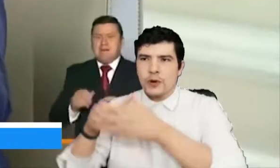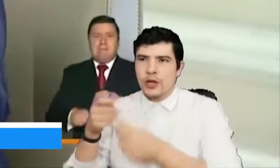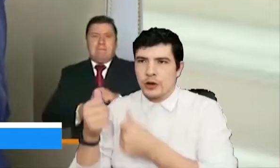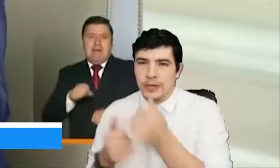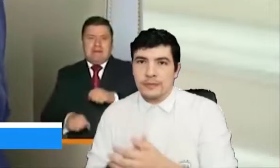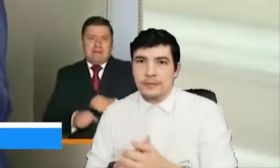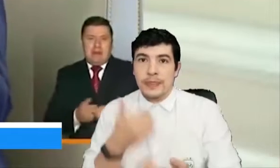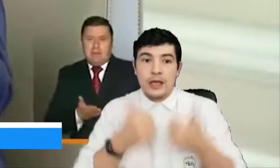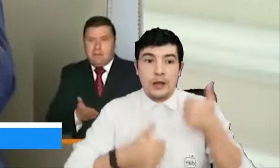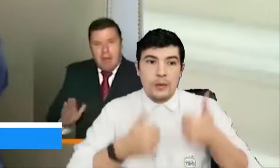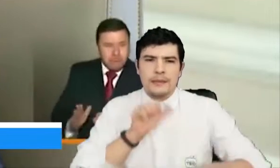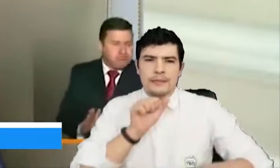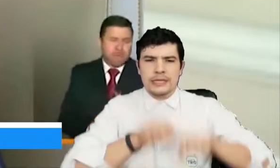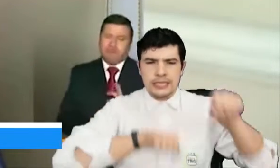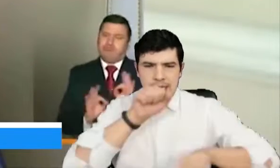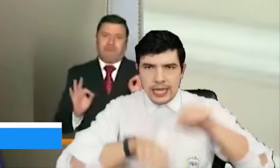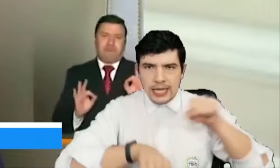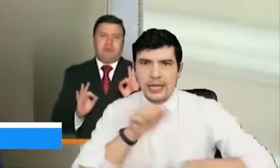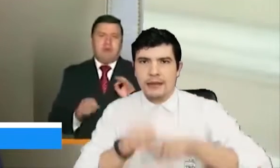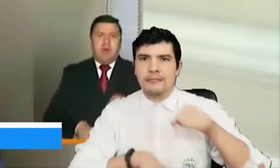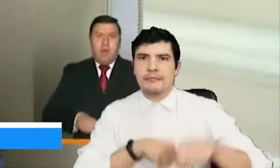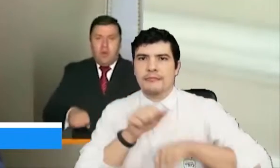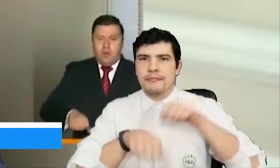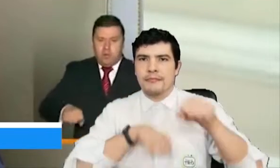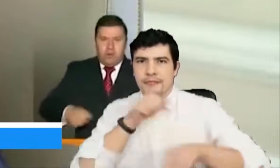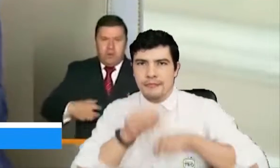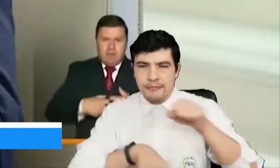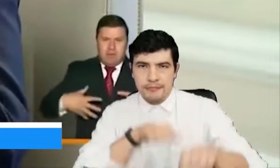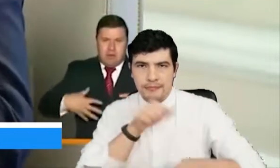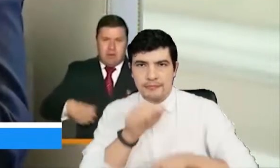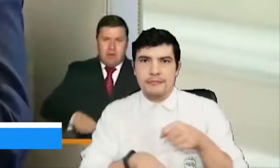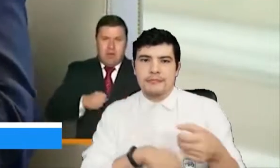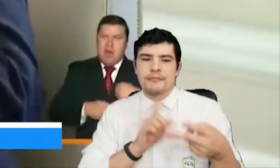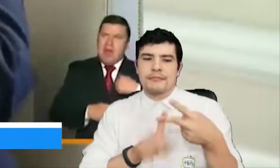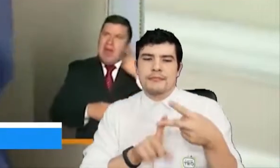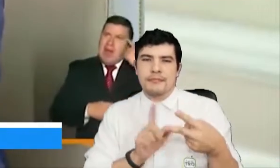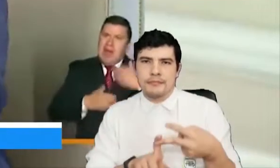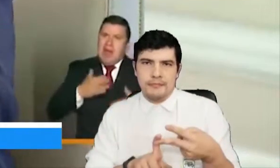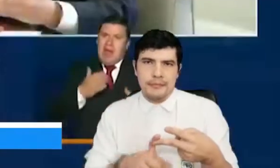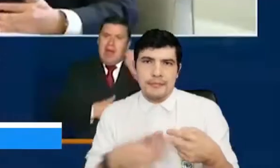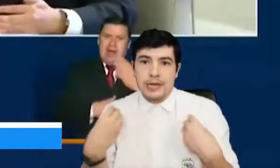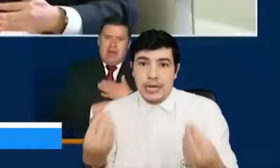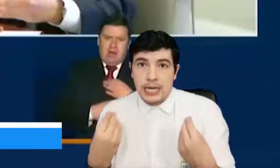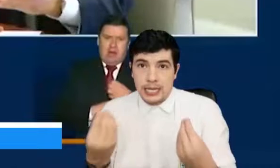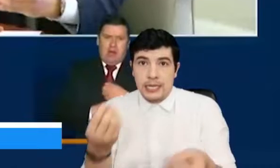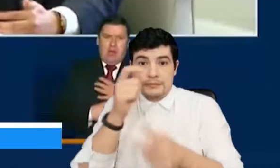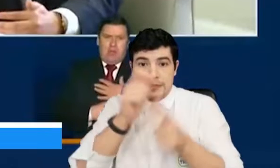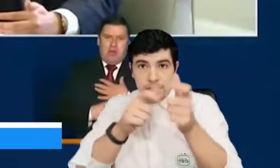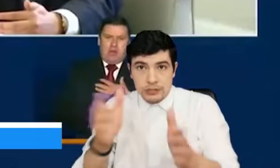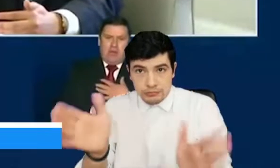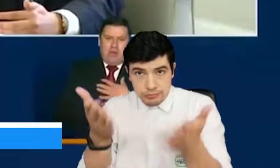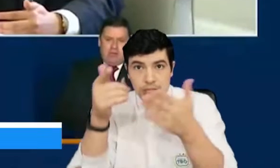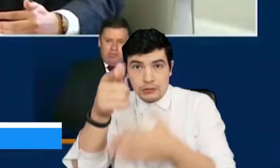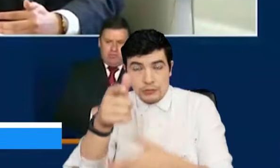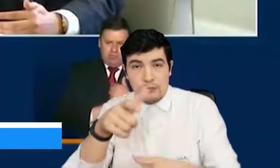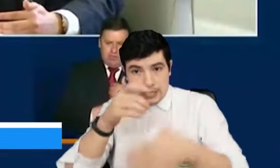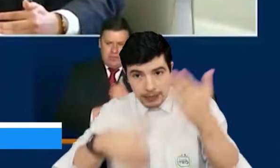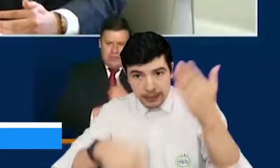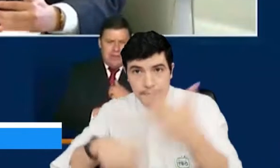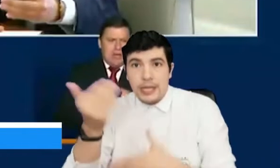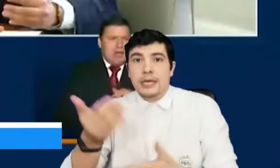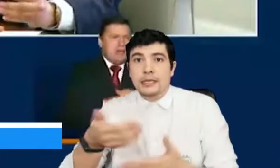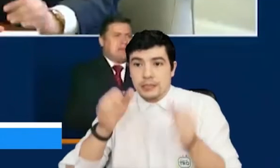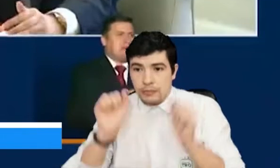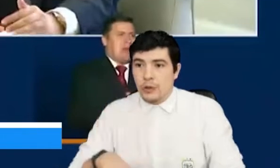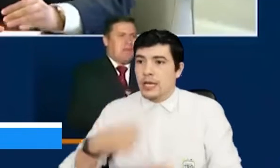bicicletas y patinetas mecánicas y eléctricas para que la gente empiece, tenga la oportunidad de hacerse un medio de